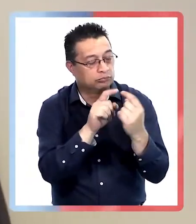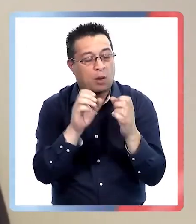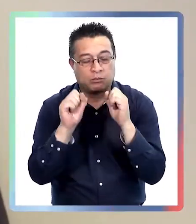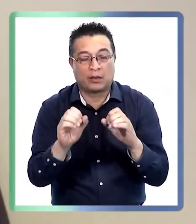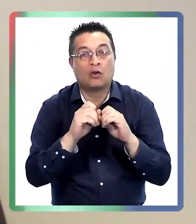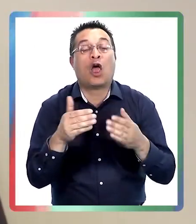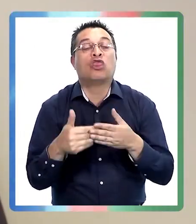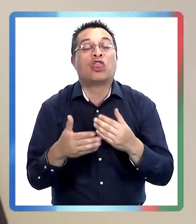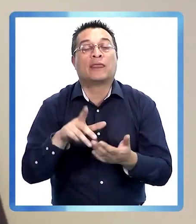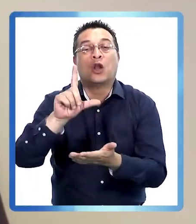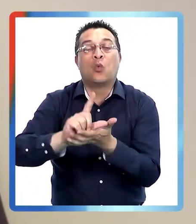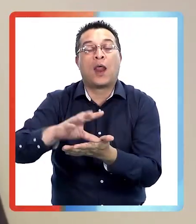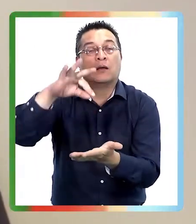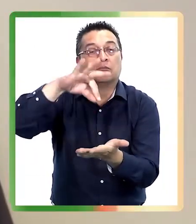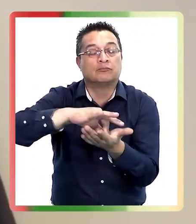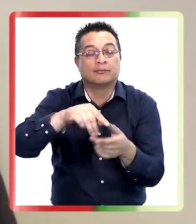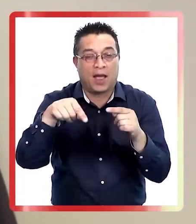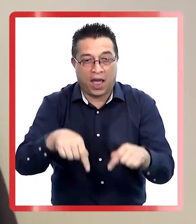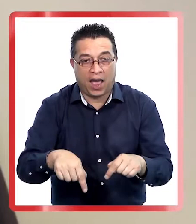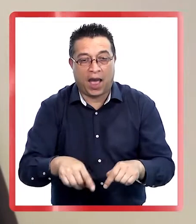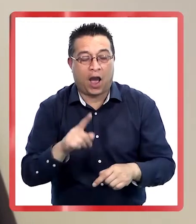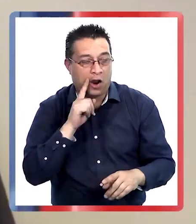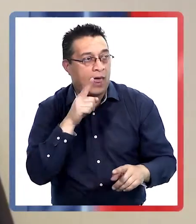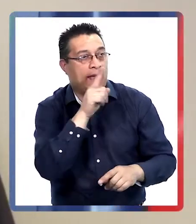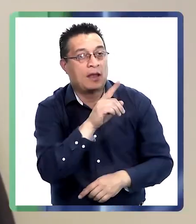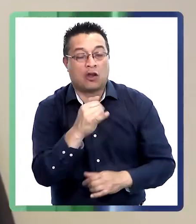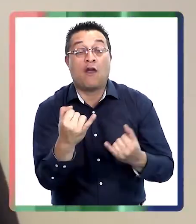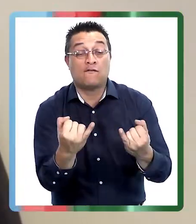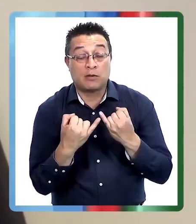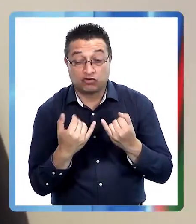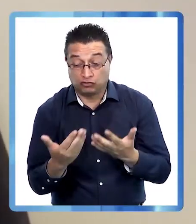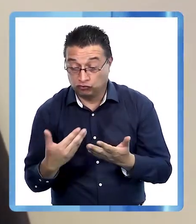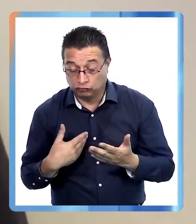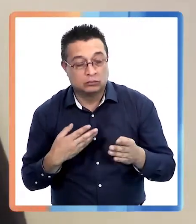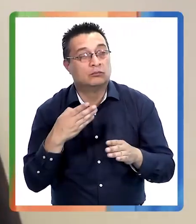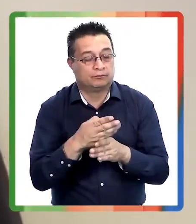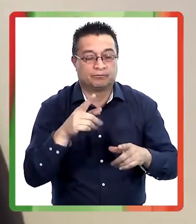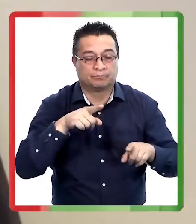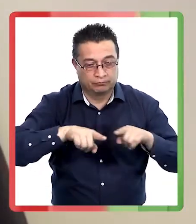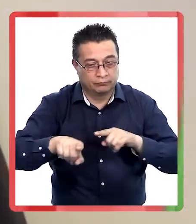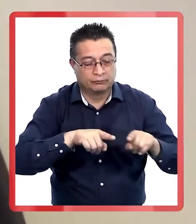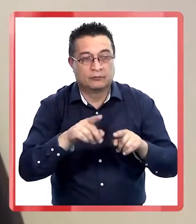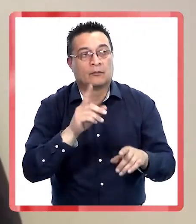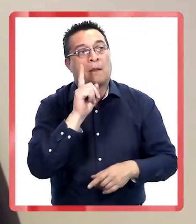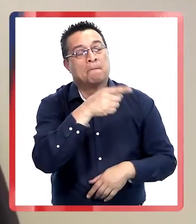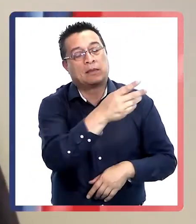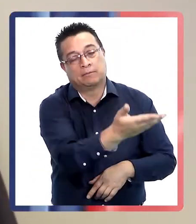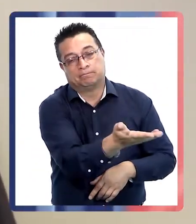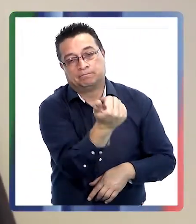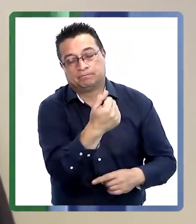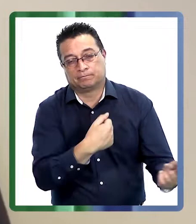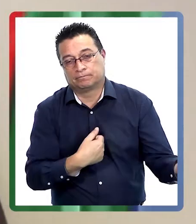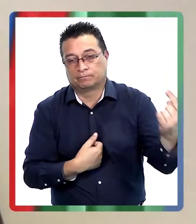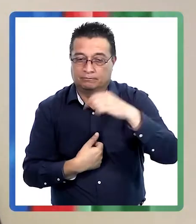puedan determinar el lugar exacto en el cual se encuentra en estos momentos, información con la cual la Fiscalía iniciará un proceso de